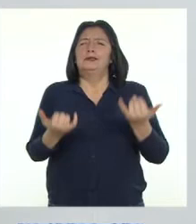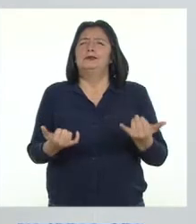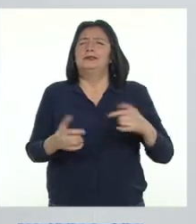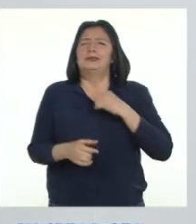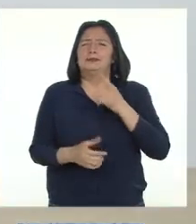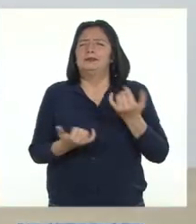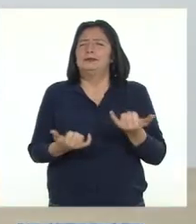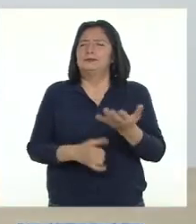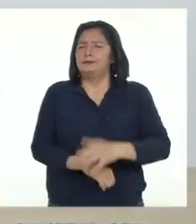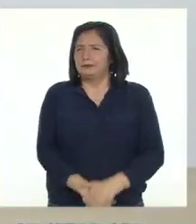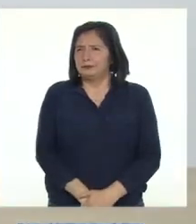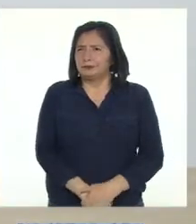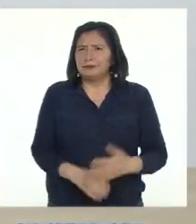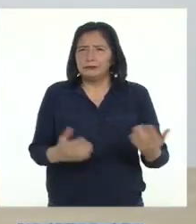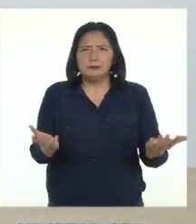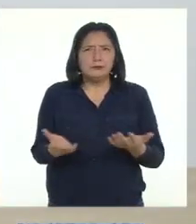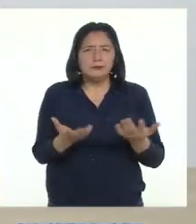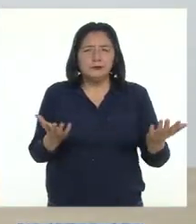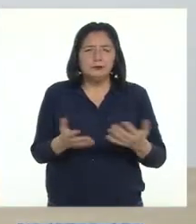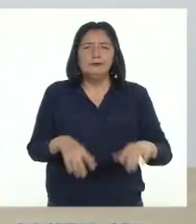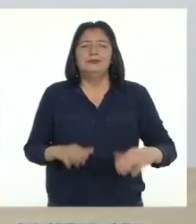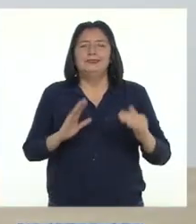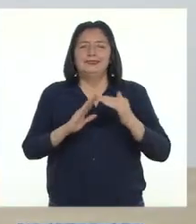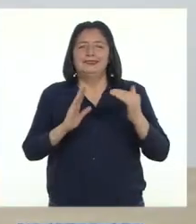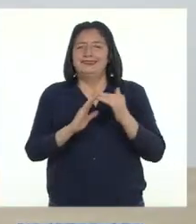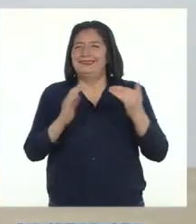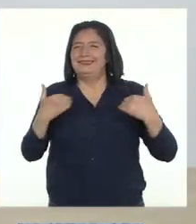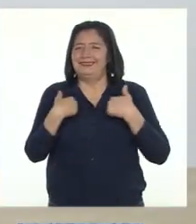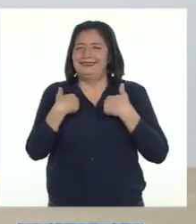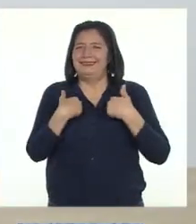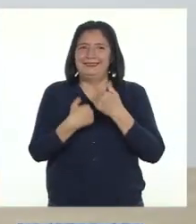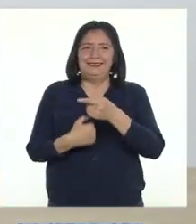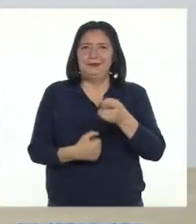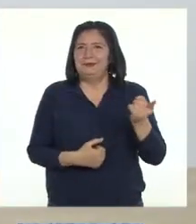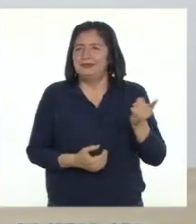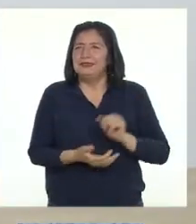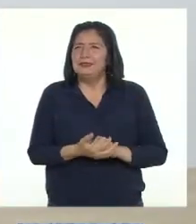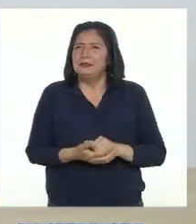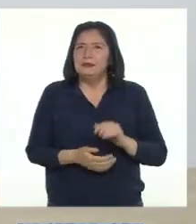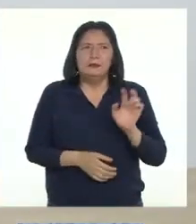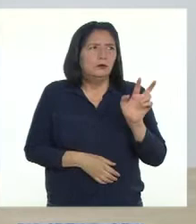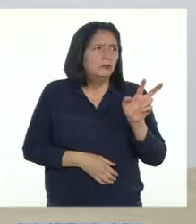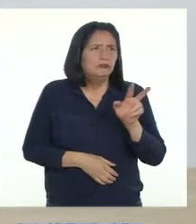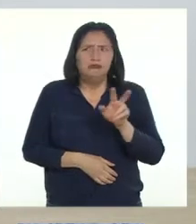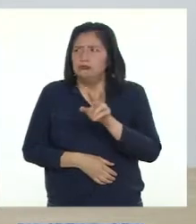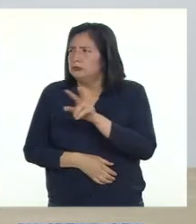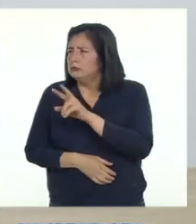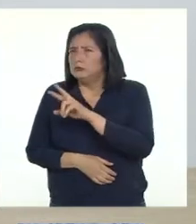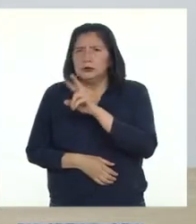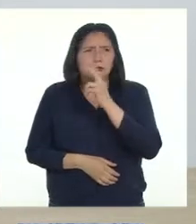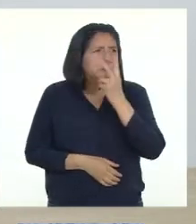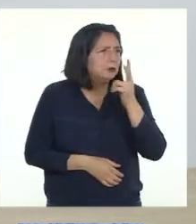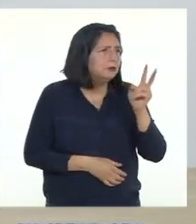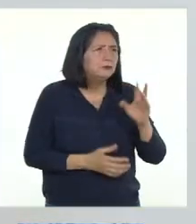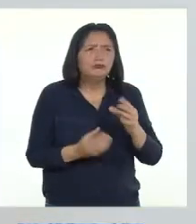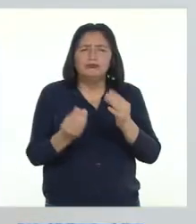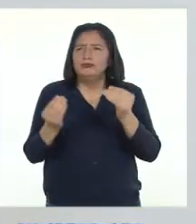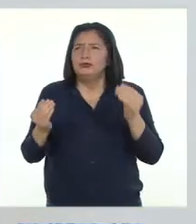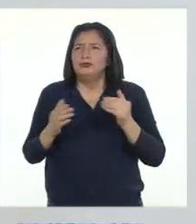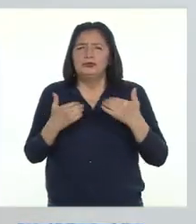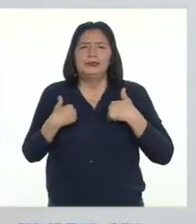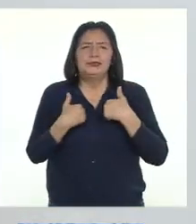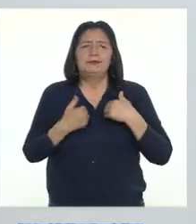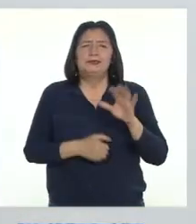día de hoy. Estamos en el zoológico, ¿sí? Así que por aquí podemos mirar muchos animales, así